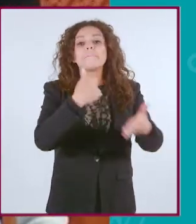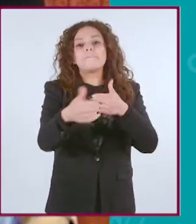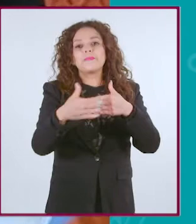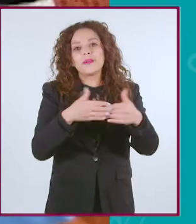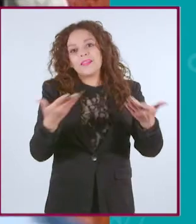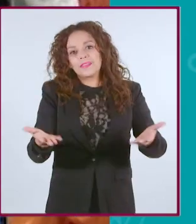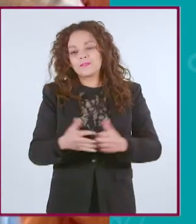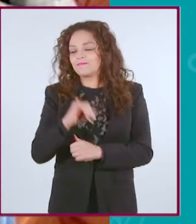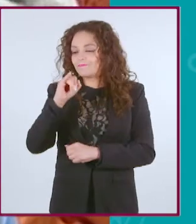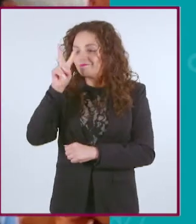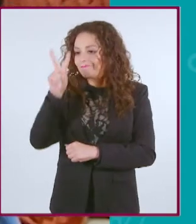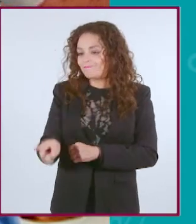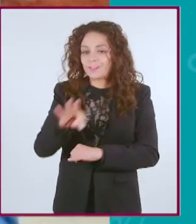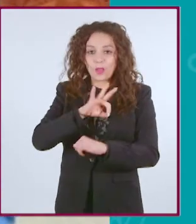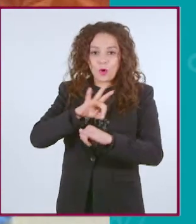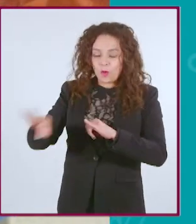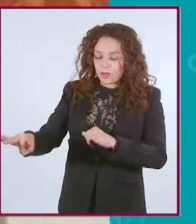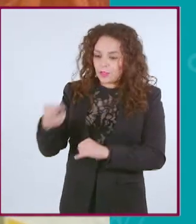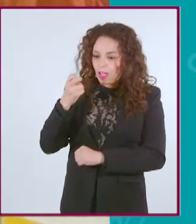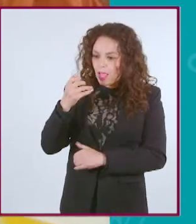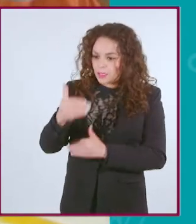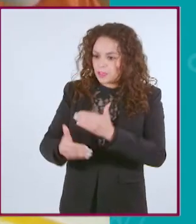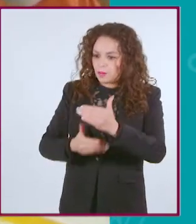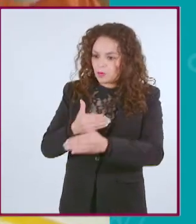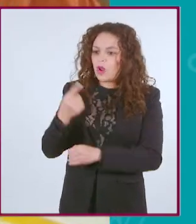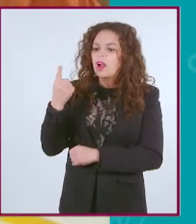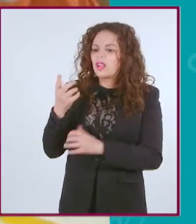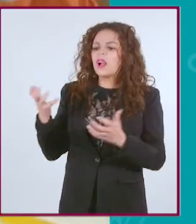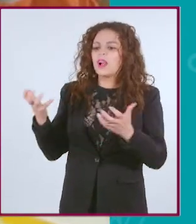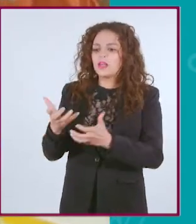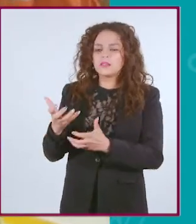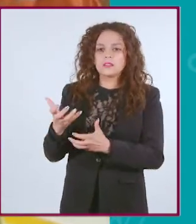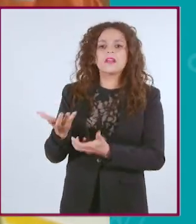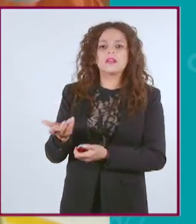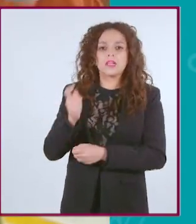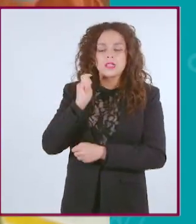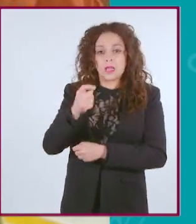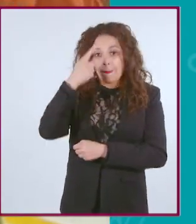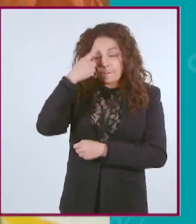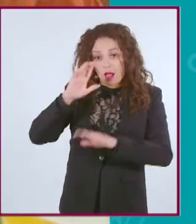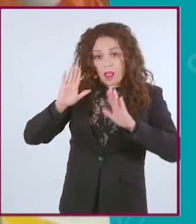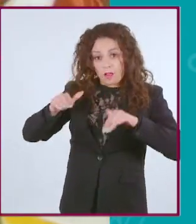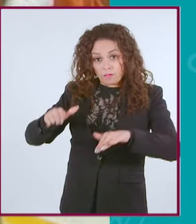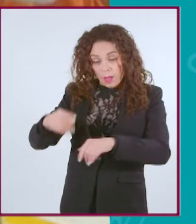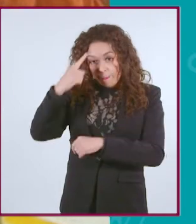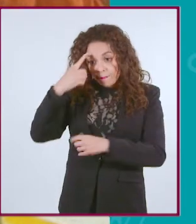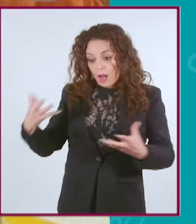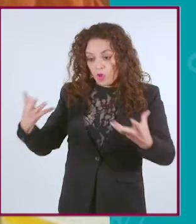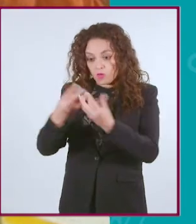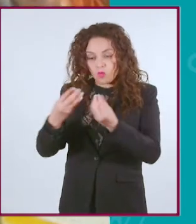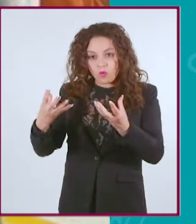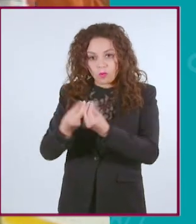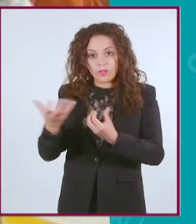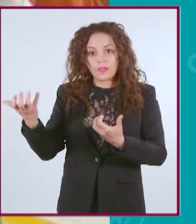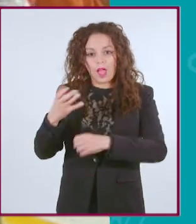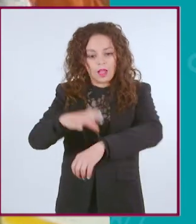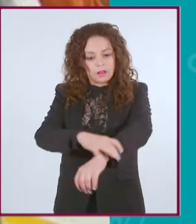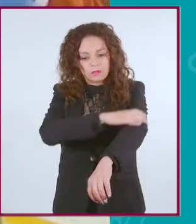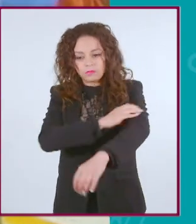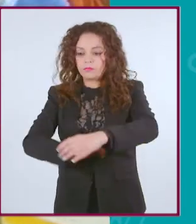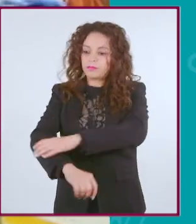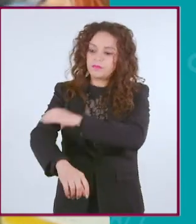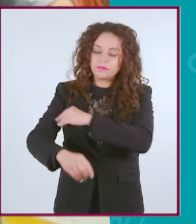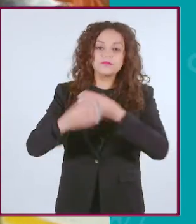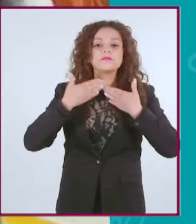para finalizar, después de este proceso solamente pasan al proceso de costura De para costura. unir las partes y Unirlos. entonces